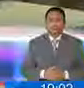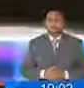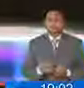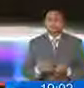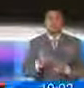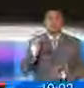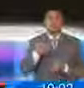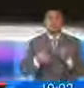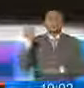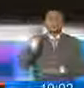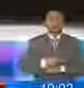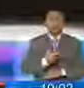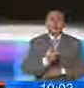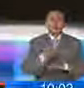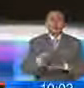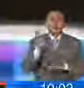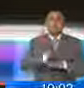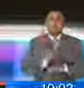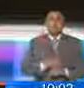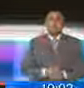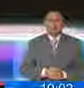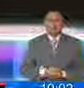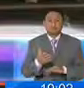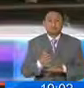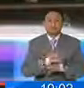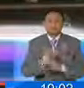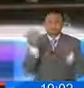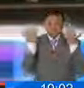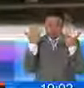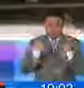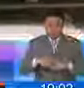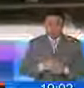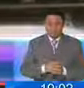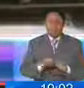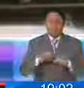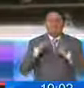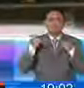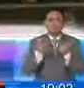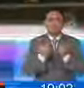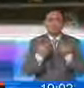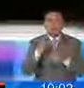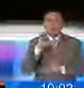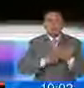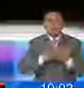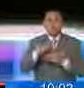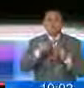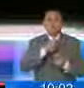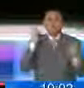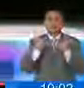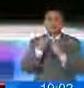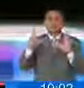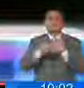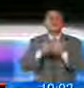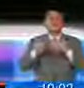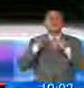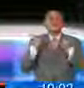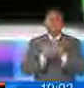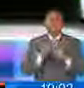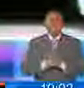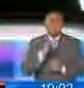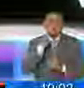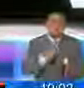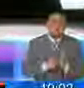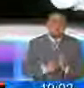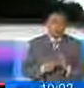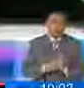actual Asamblea. Antes de clausurar las sesiones, los asambleístas aprobaron las reformas a la ley legislativa. Entre otras cosas,